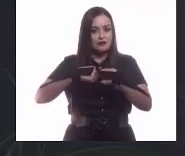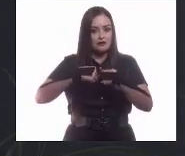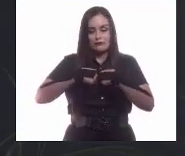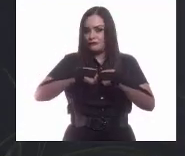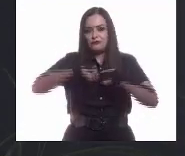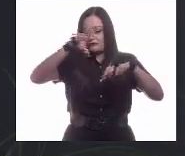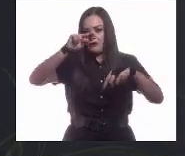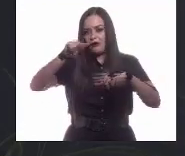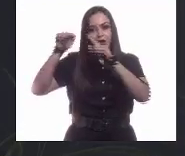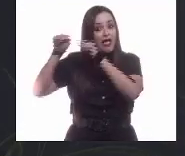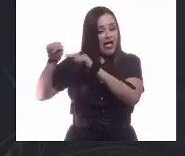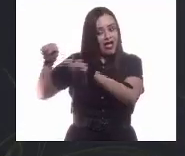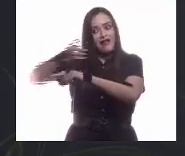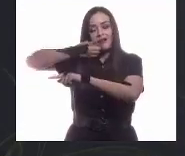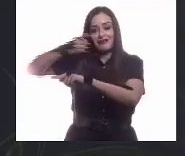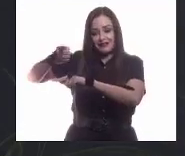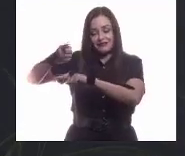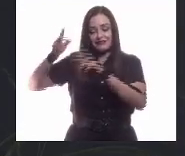son.